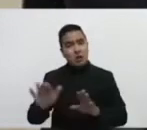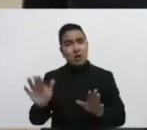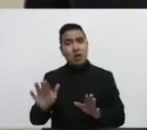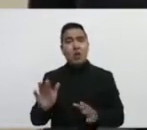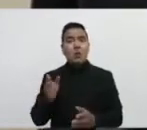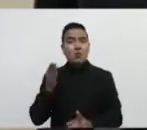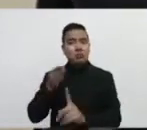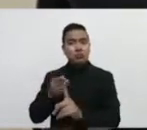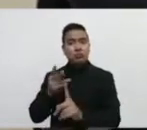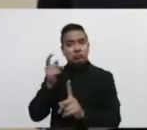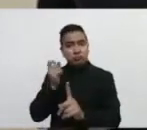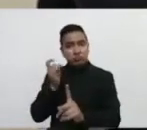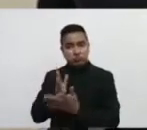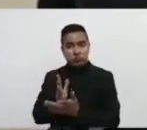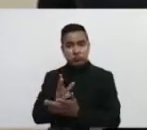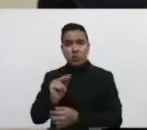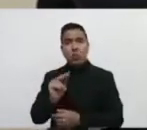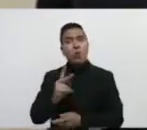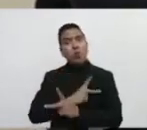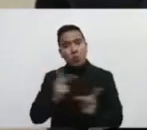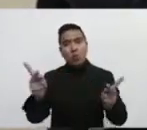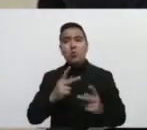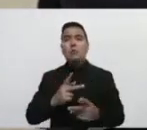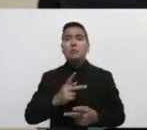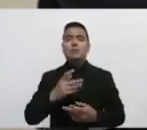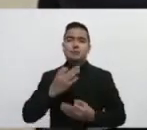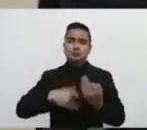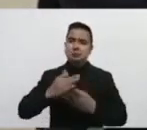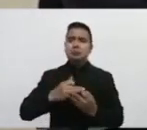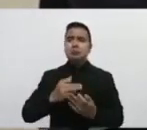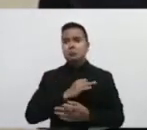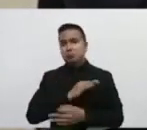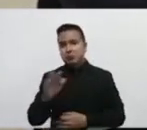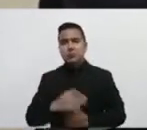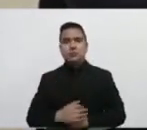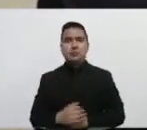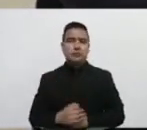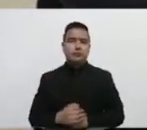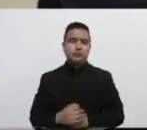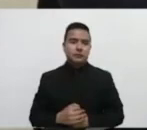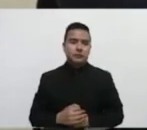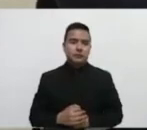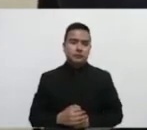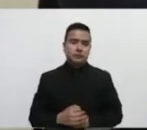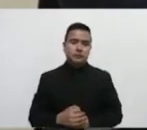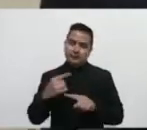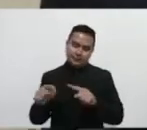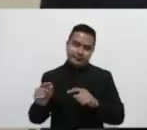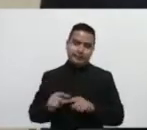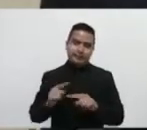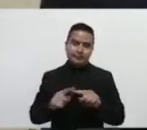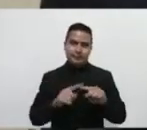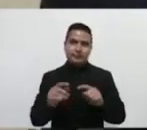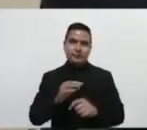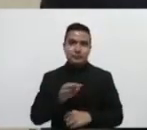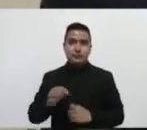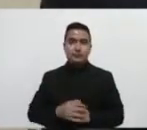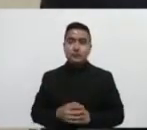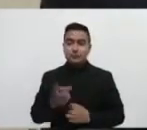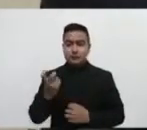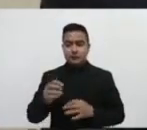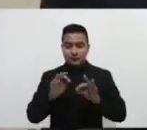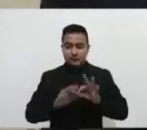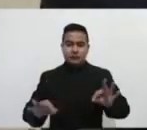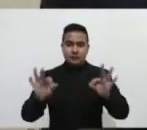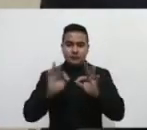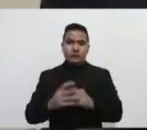este no es un tema exclusivo de las mujeres. No. Hay que todas y todos abonar a la solución. Exactamente. Lo ideal es que las